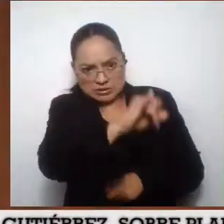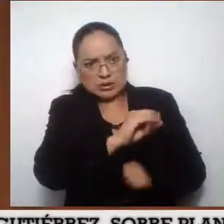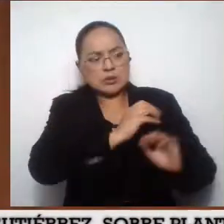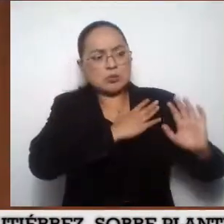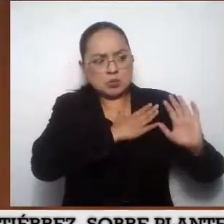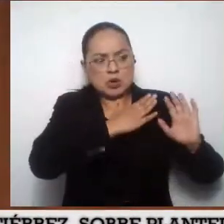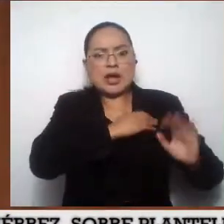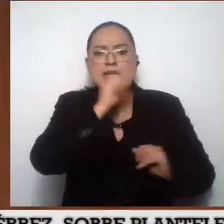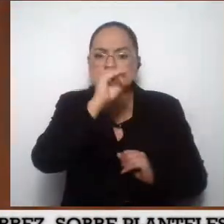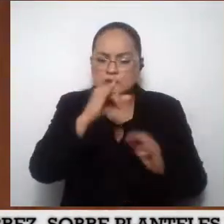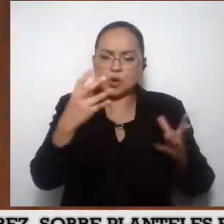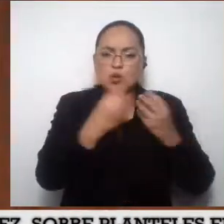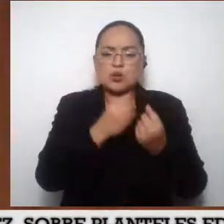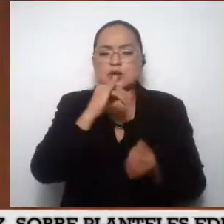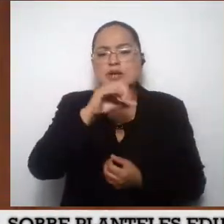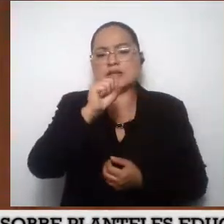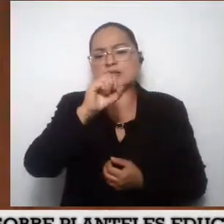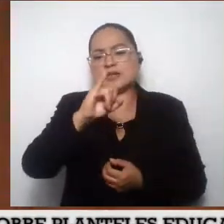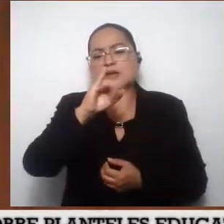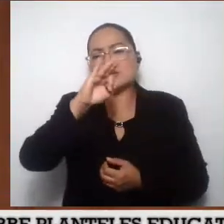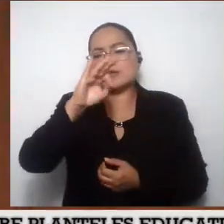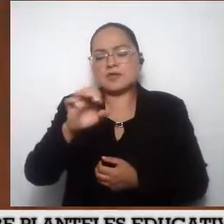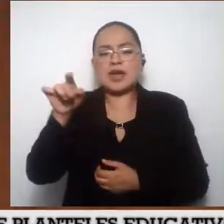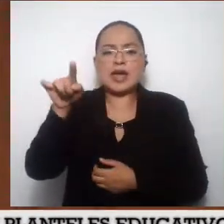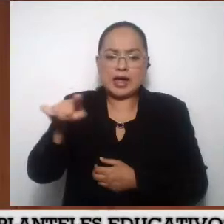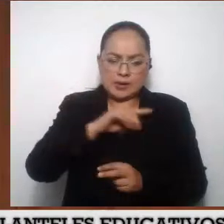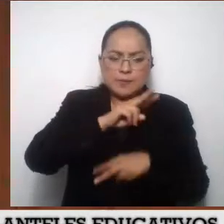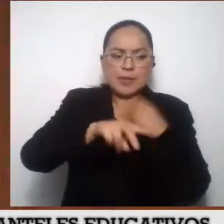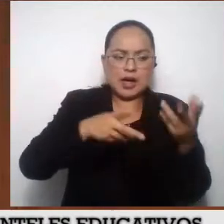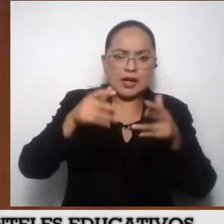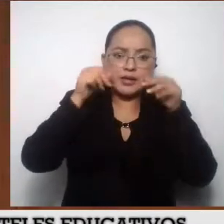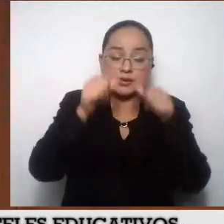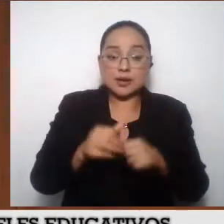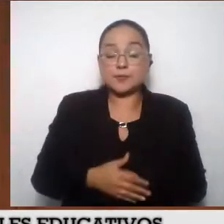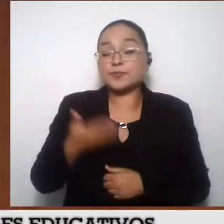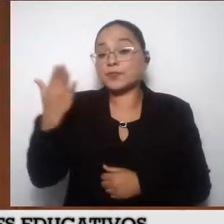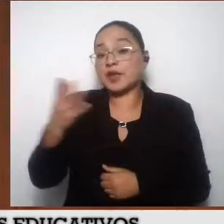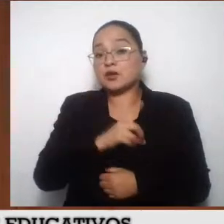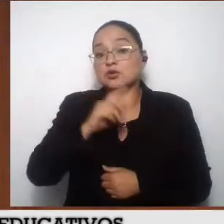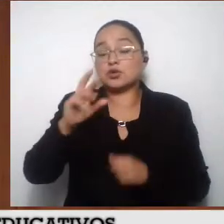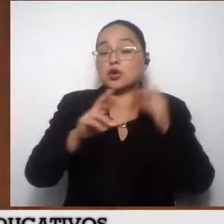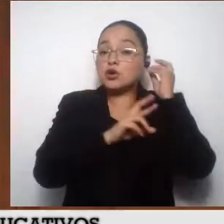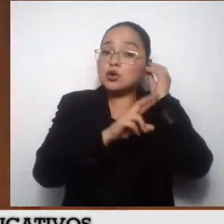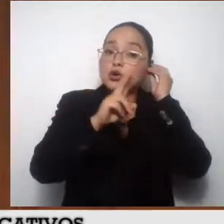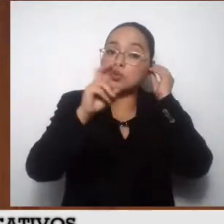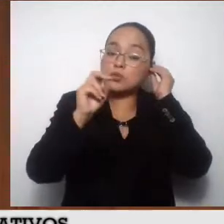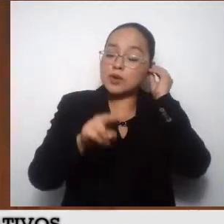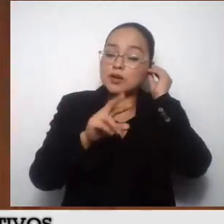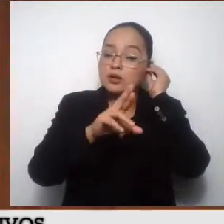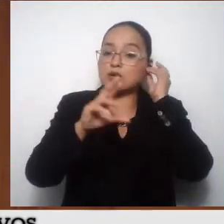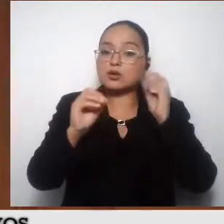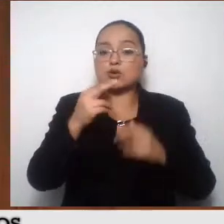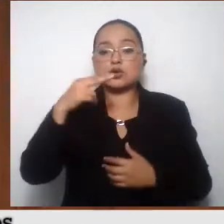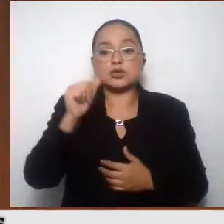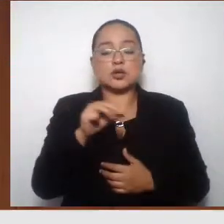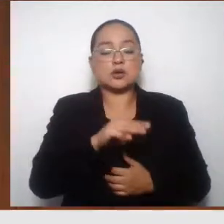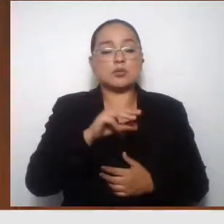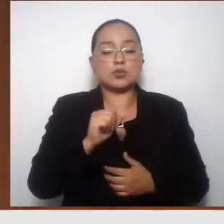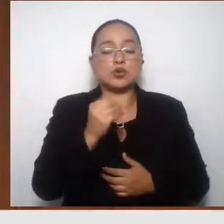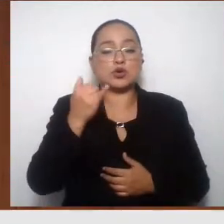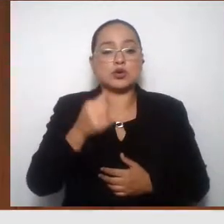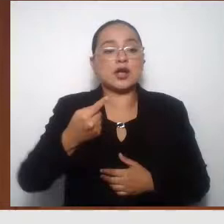ICIFE. Reconociendo ese gesto del doctor Rubén Rocha Moya, los diputados del